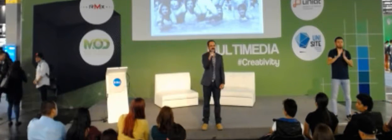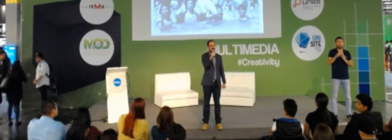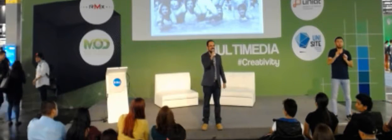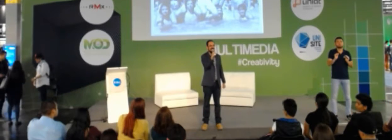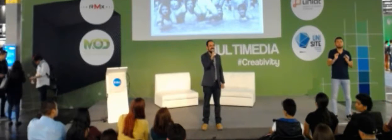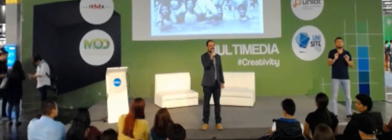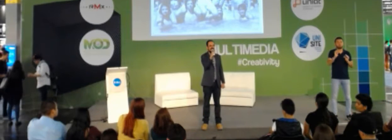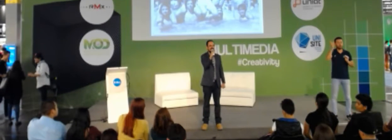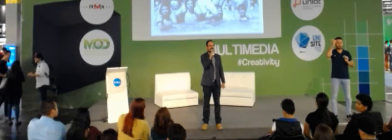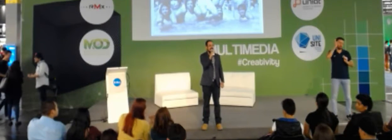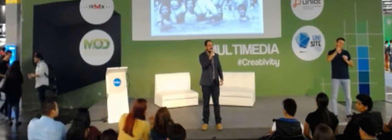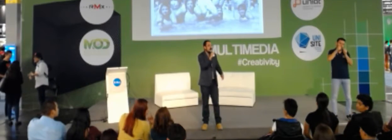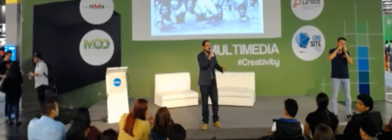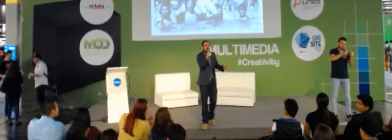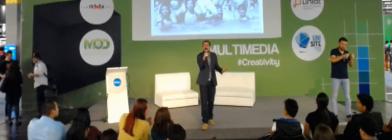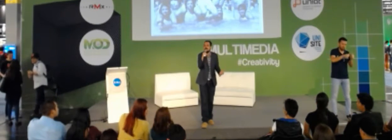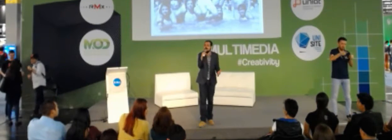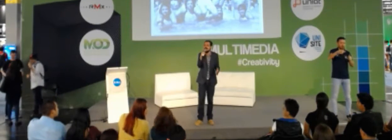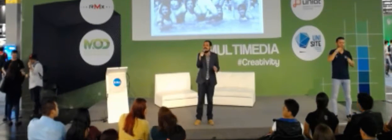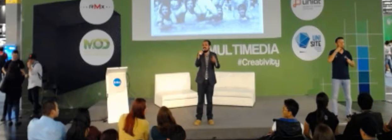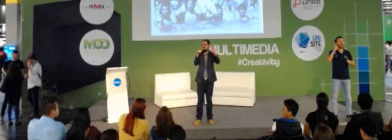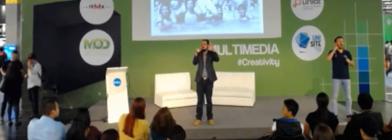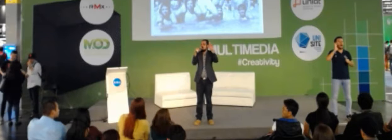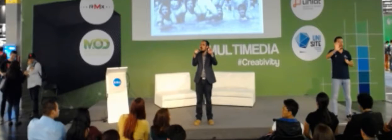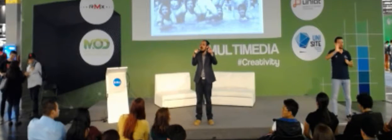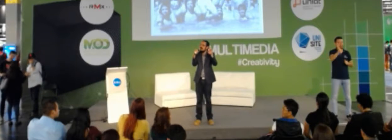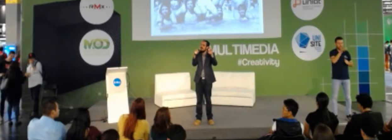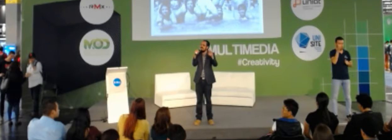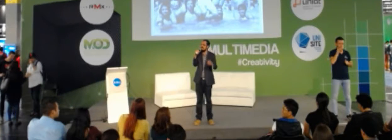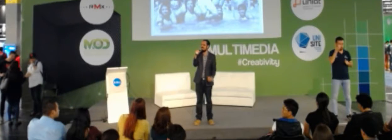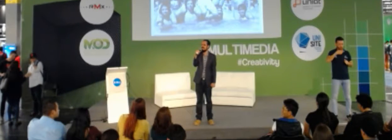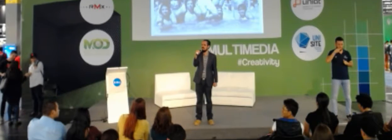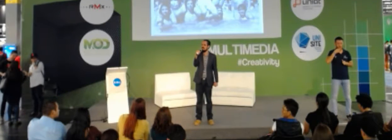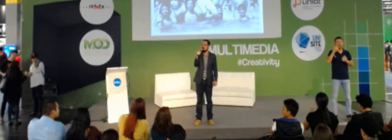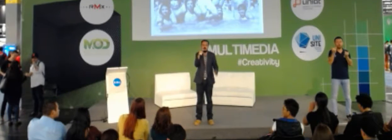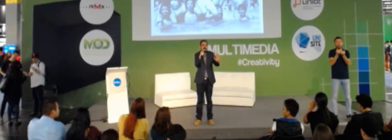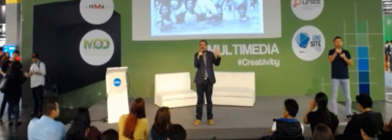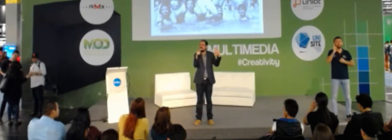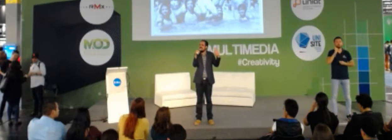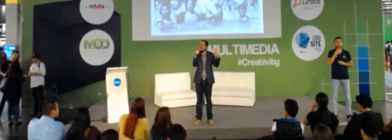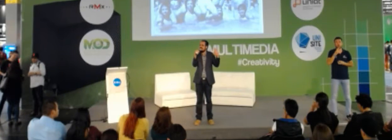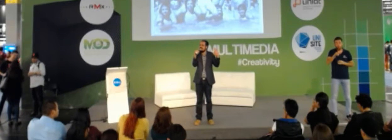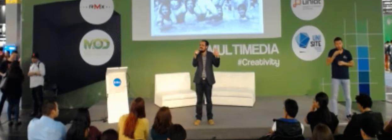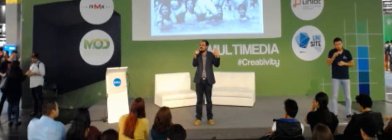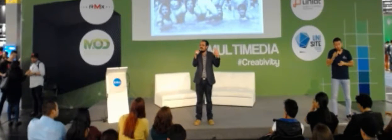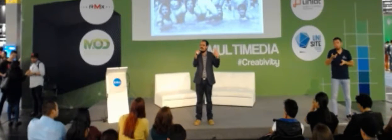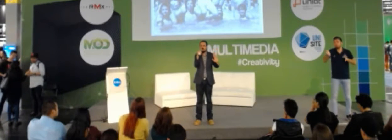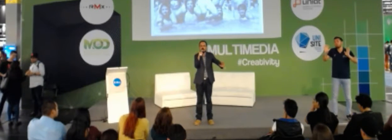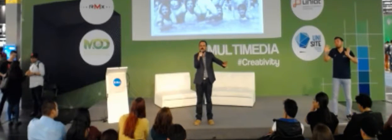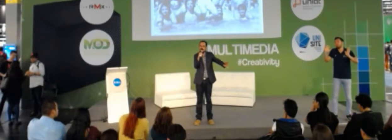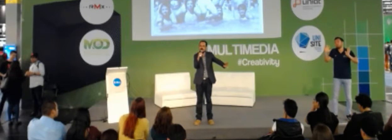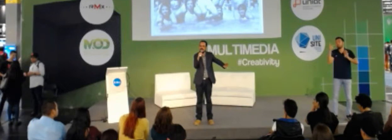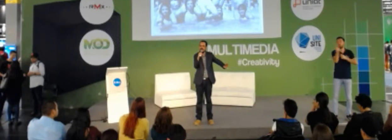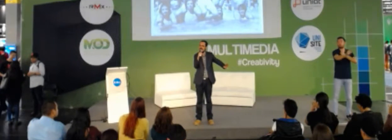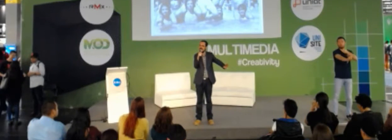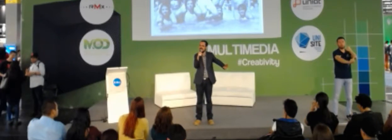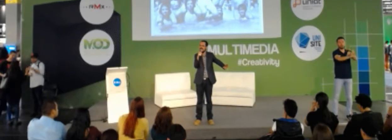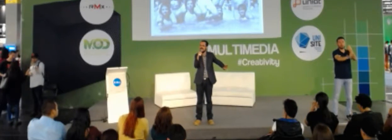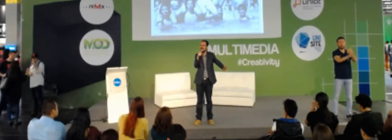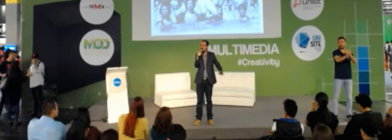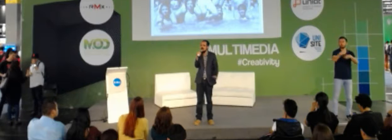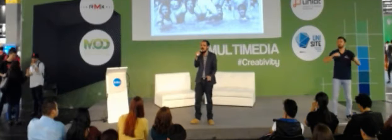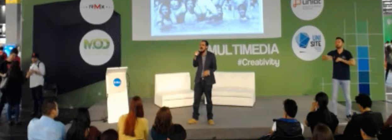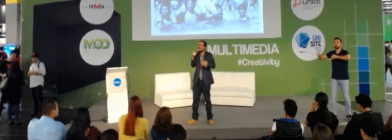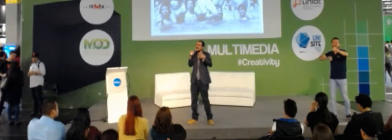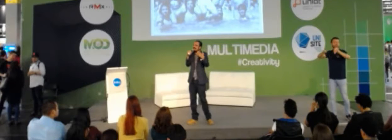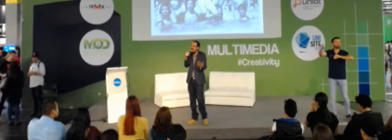oído? Y como son personas que no hablan, pues bien, gracias. Es su problema. Y